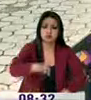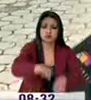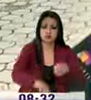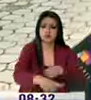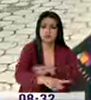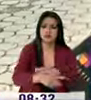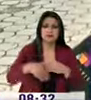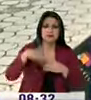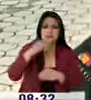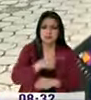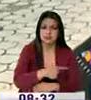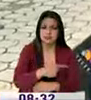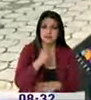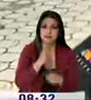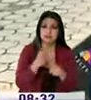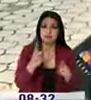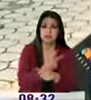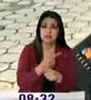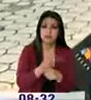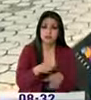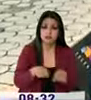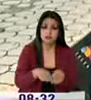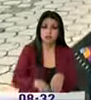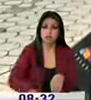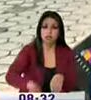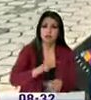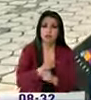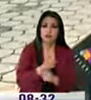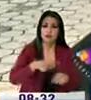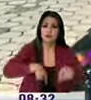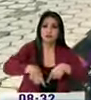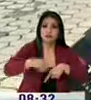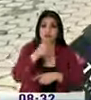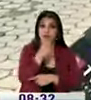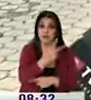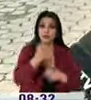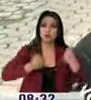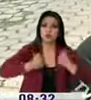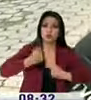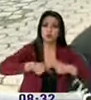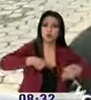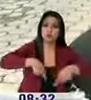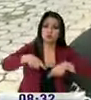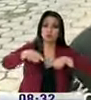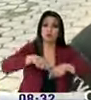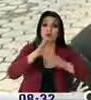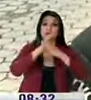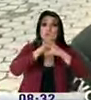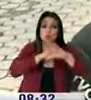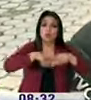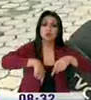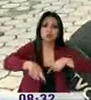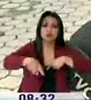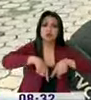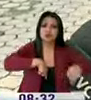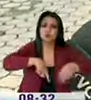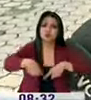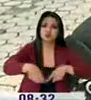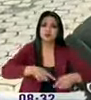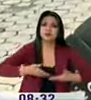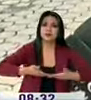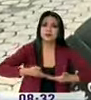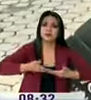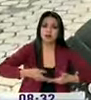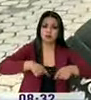deteriorando. Pero hay peligro que se rompa la tubería, porque pasa por ustedes. pasa los buses por aquí, suben y bajan, y